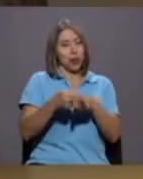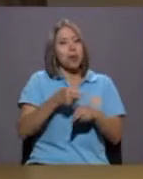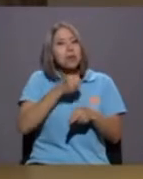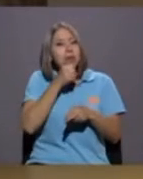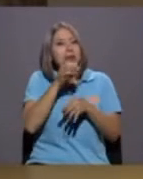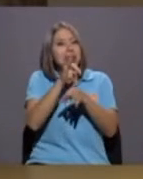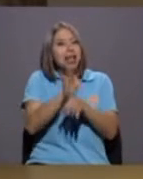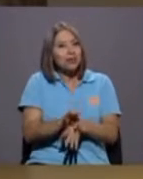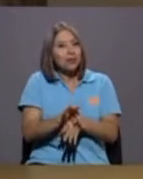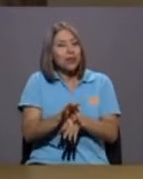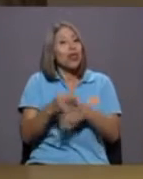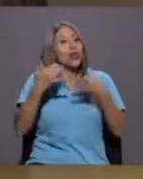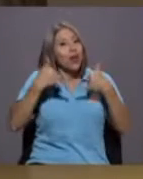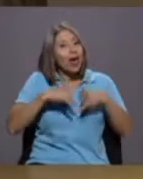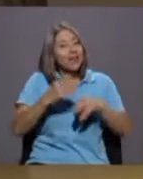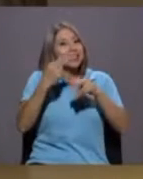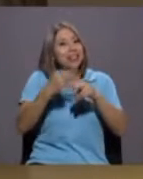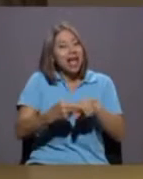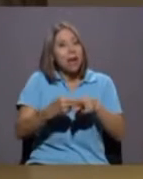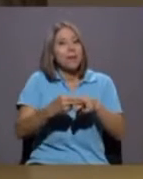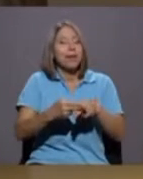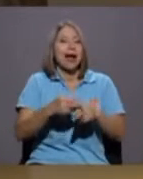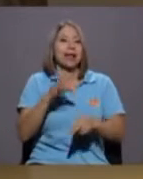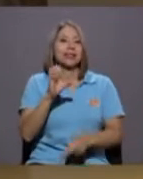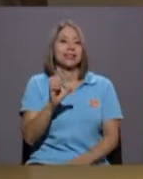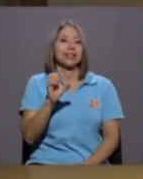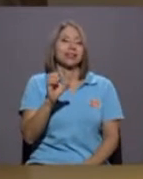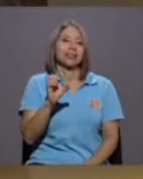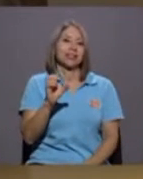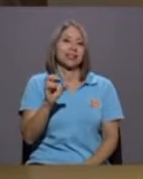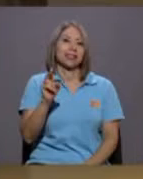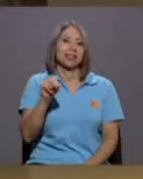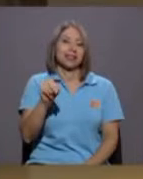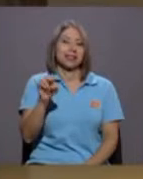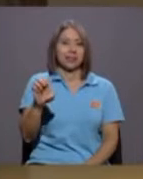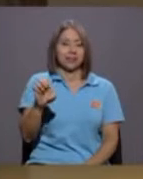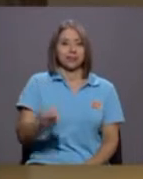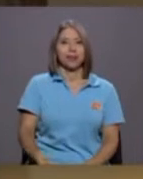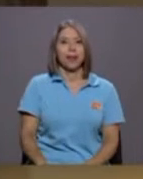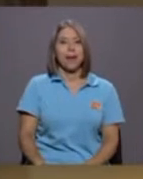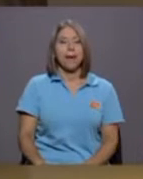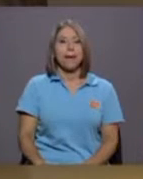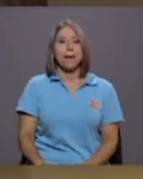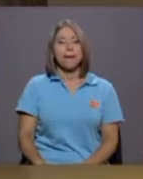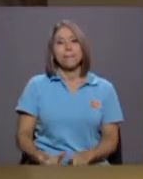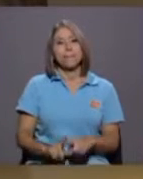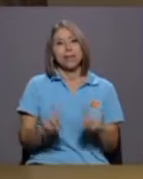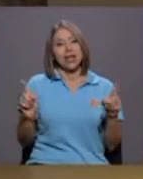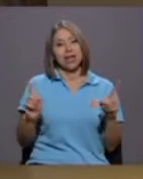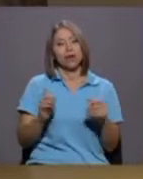todavía se llama RNE, y por eso, pero